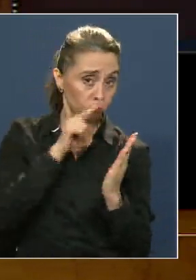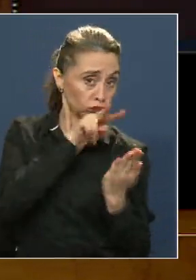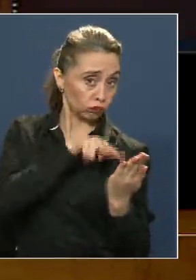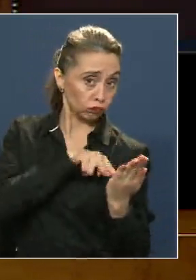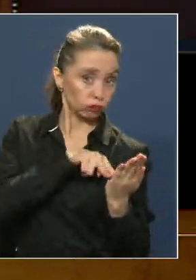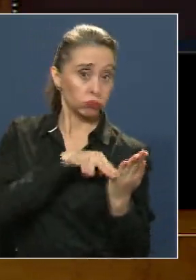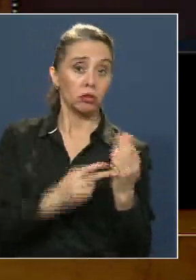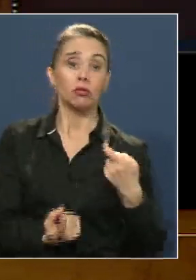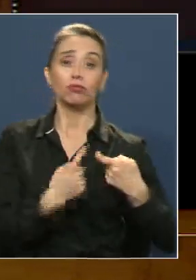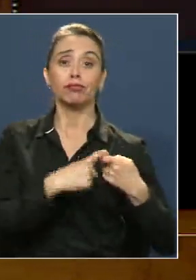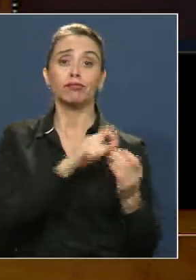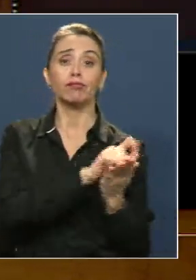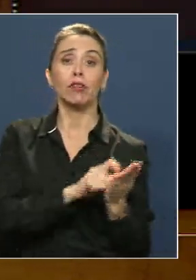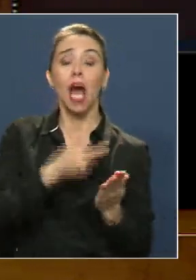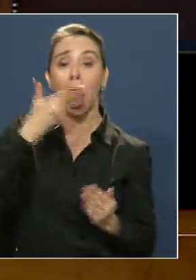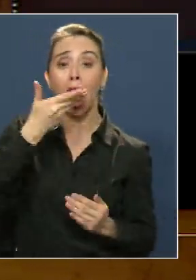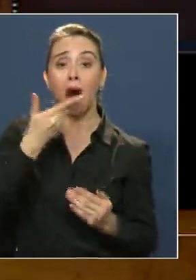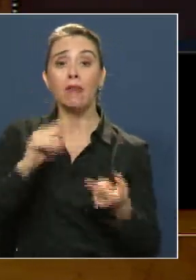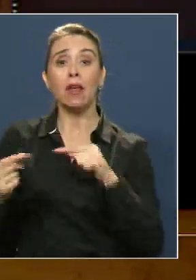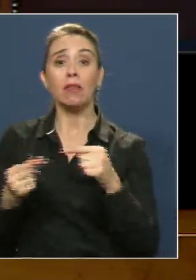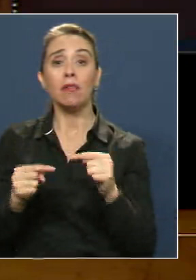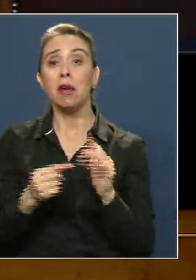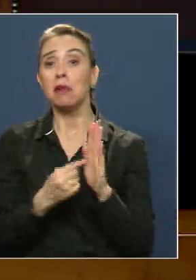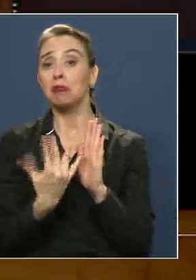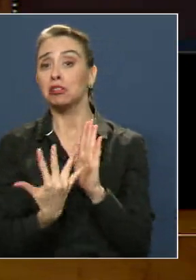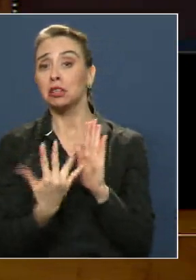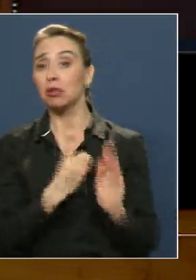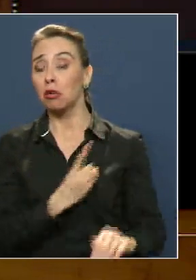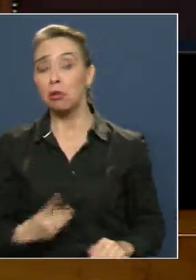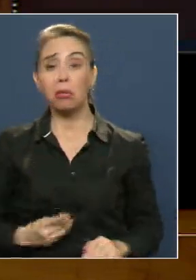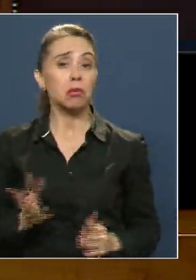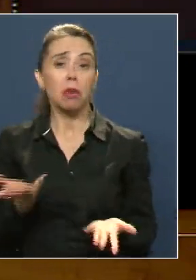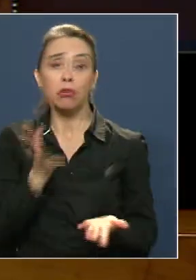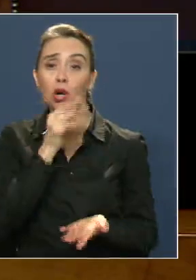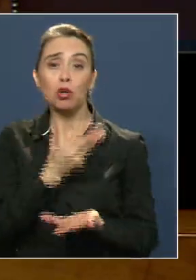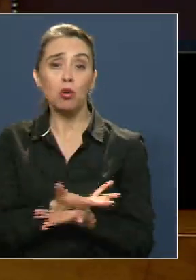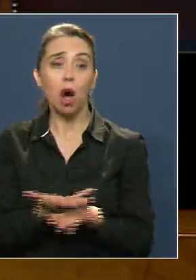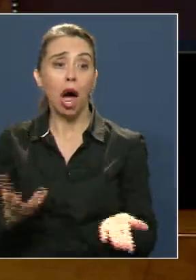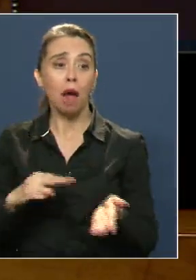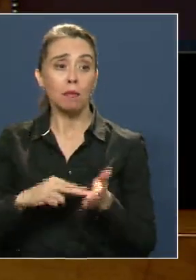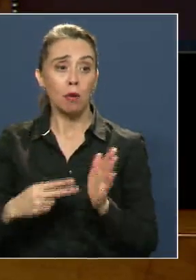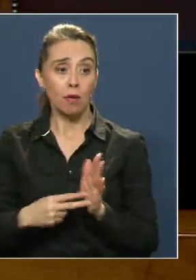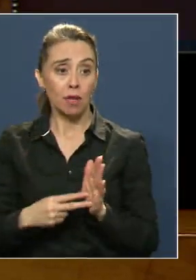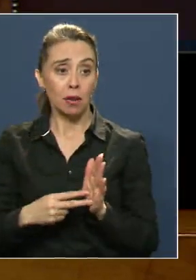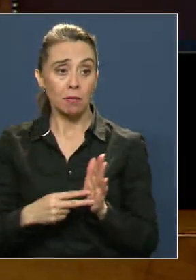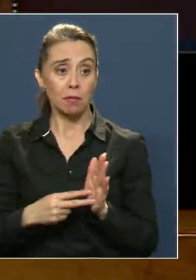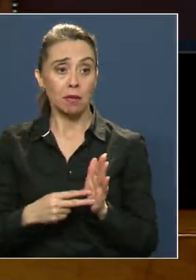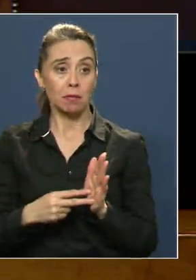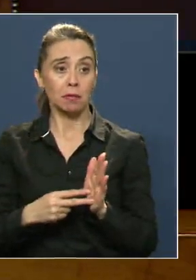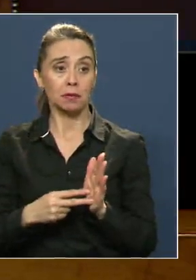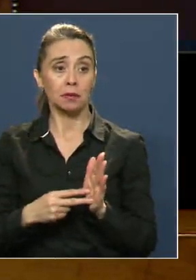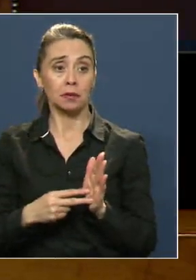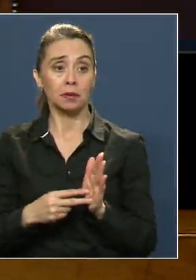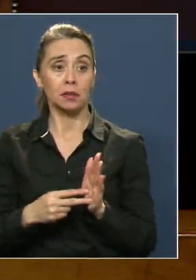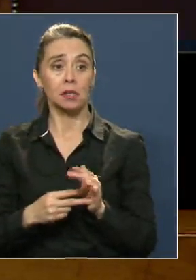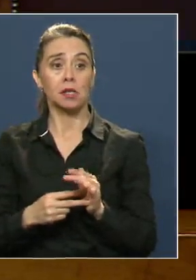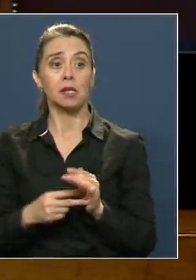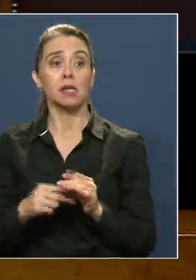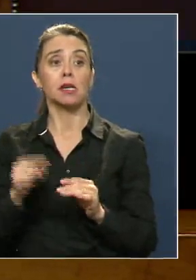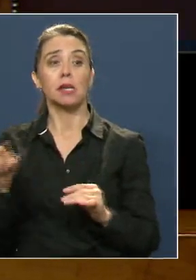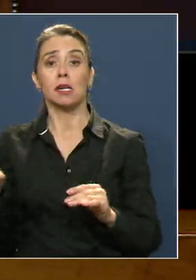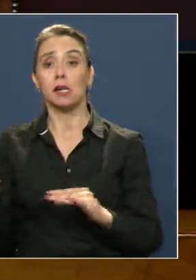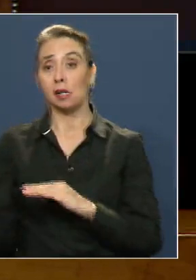cantidad de parlamentarios inscritos para debatir, yo no veo inconveniente para que mientras tanto tengamos esta